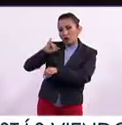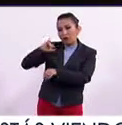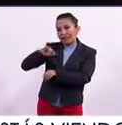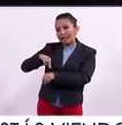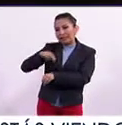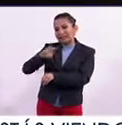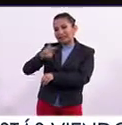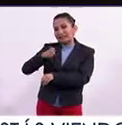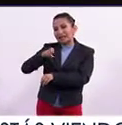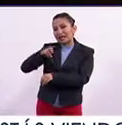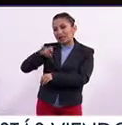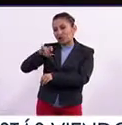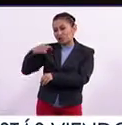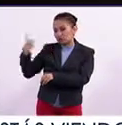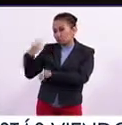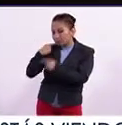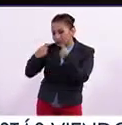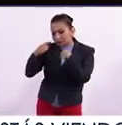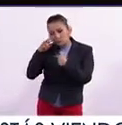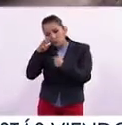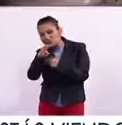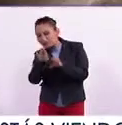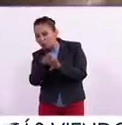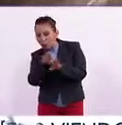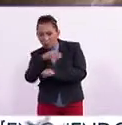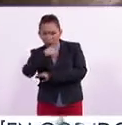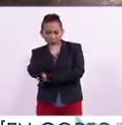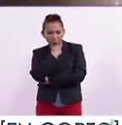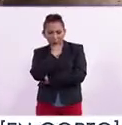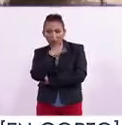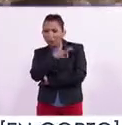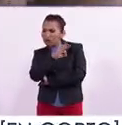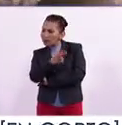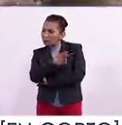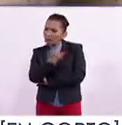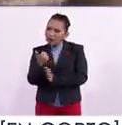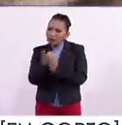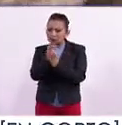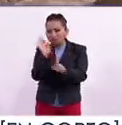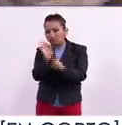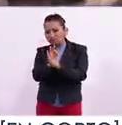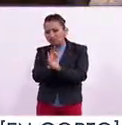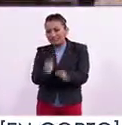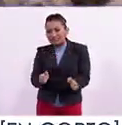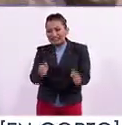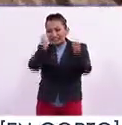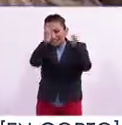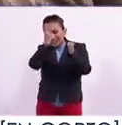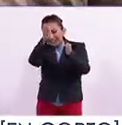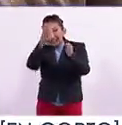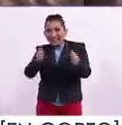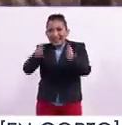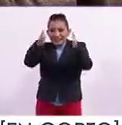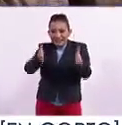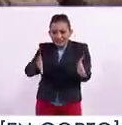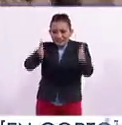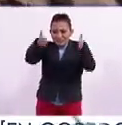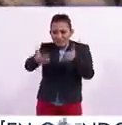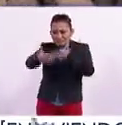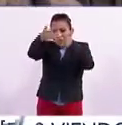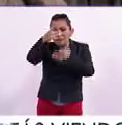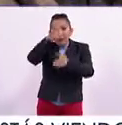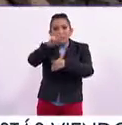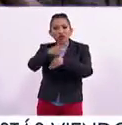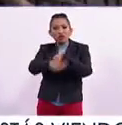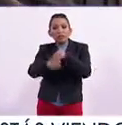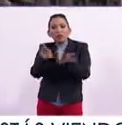dedicamos a ver qué manera podíamos proteger a la estructura para que no se dañara y hasta dónde se podían